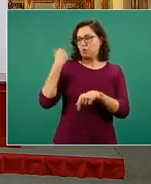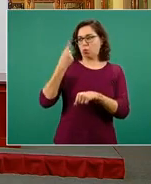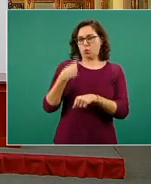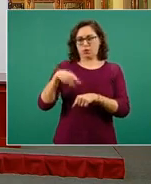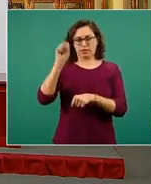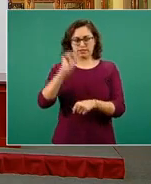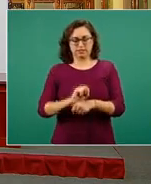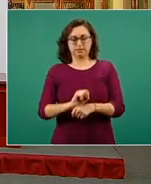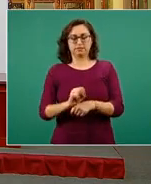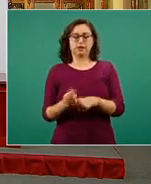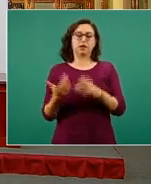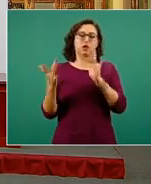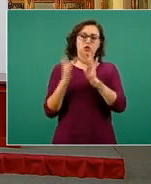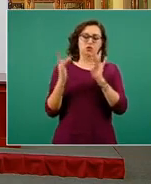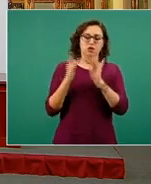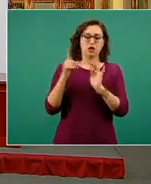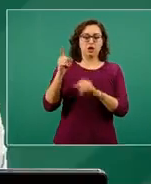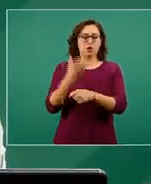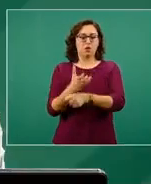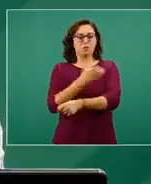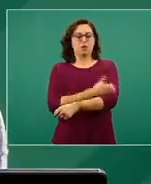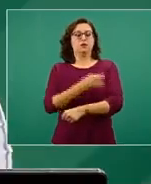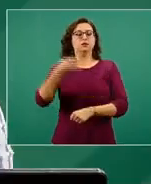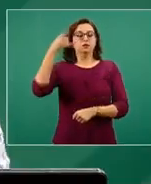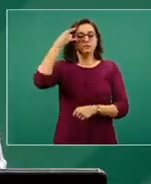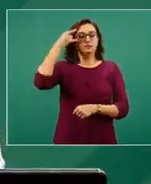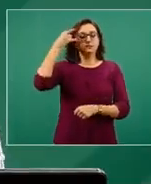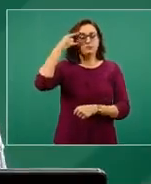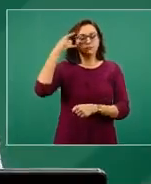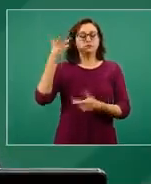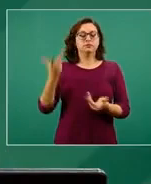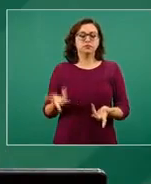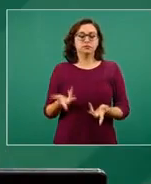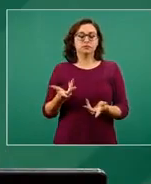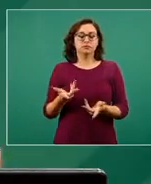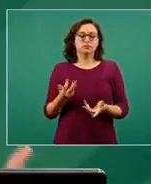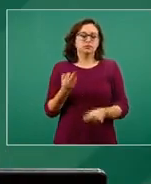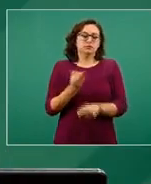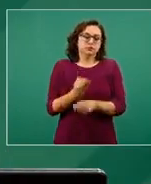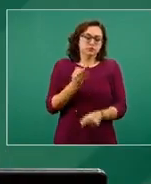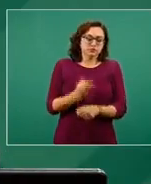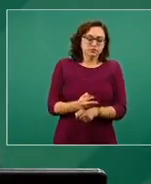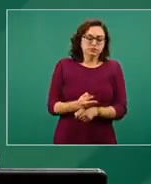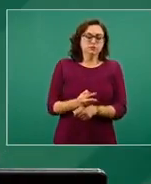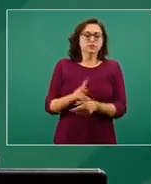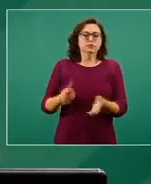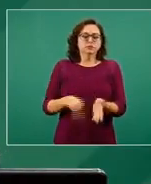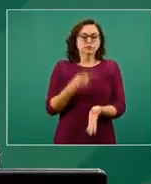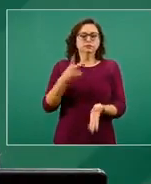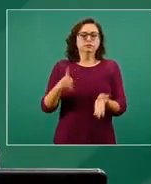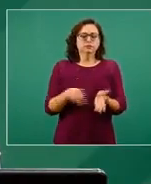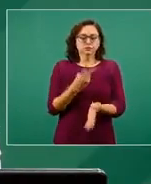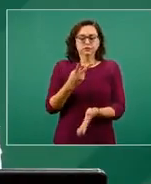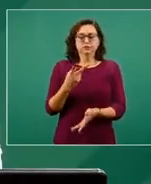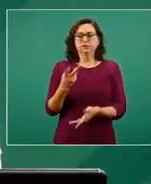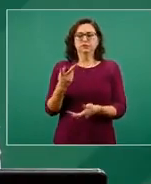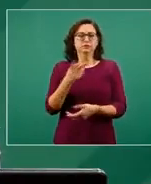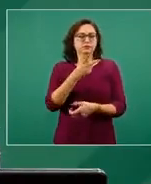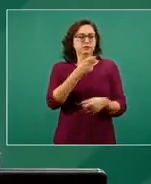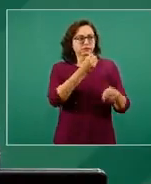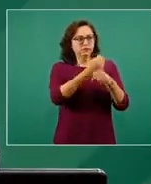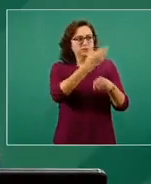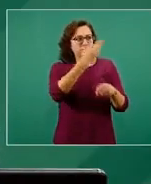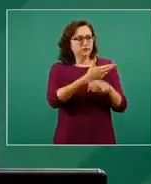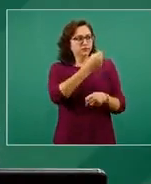por vía remota a nuestro compañero de Campeche, el propósito de esta modalidad de la sesión es